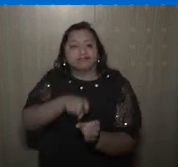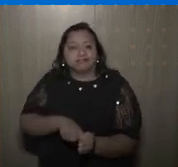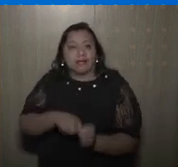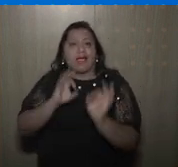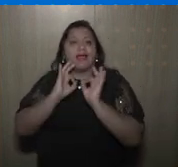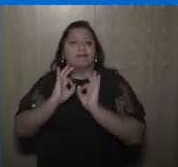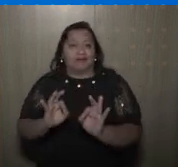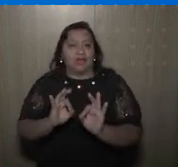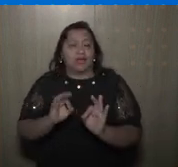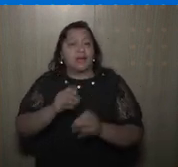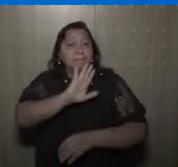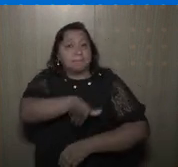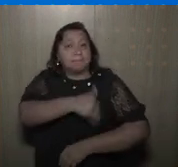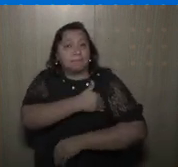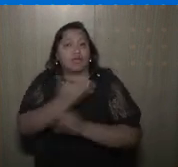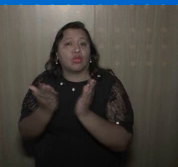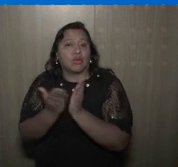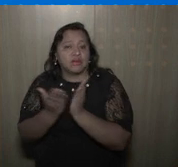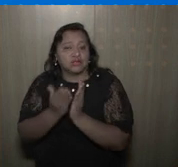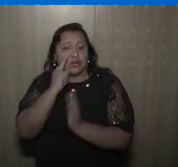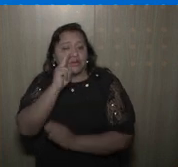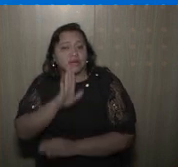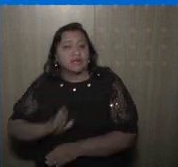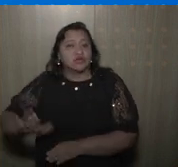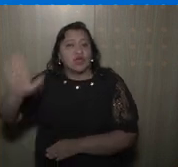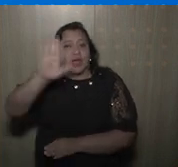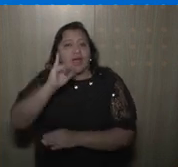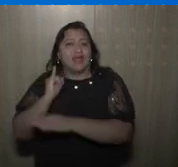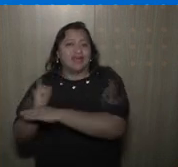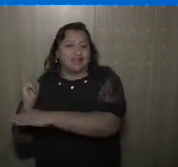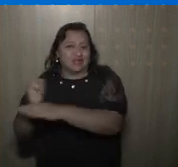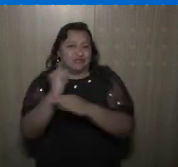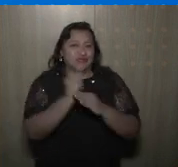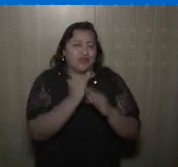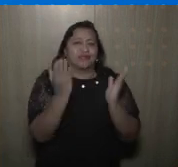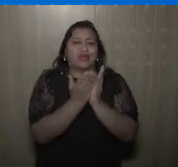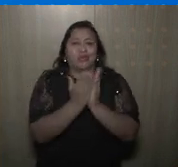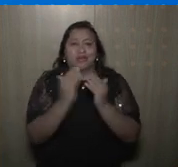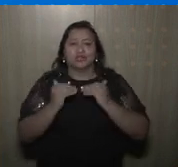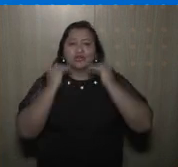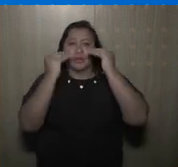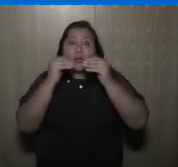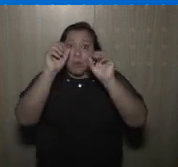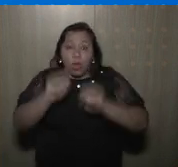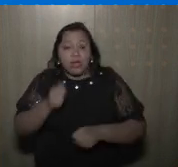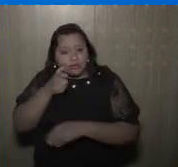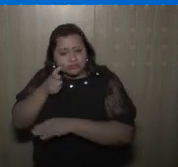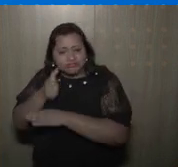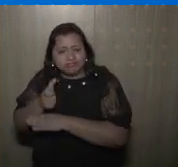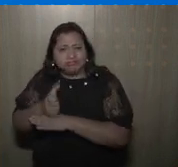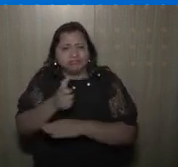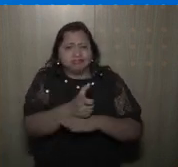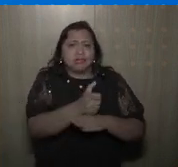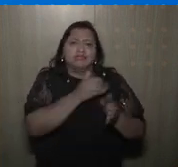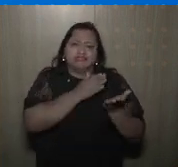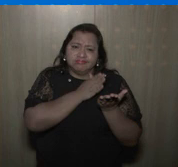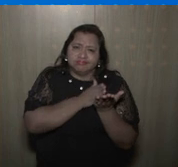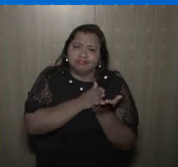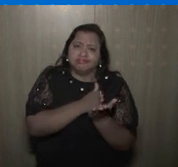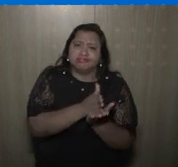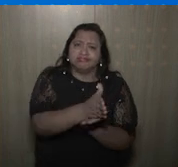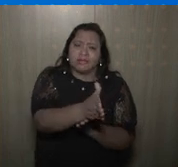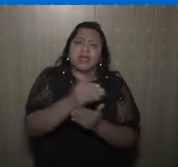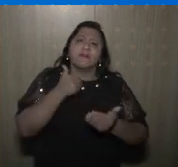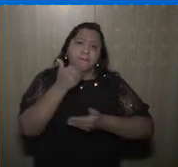que el Ministerio de Educación Nacional, las instituciones de educación superior, podamos hacer un seguimiento permanente de este tipo de